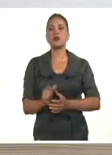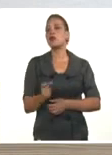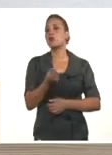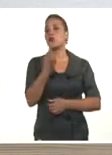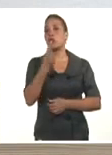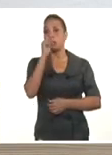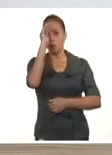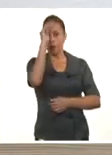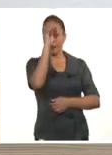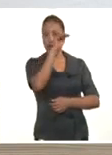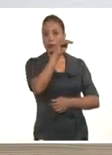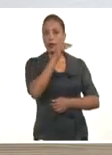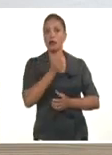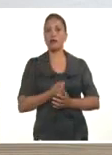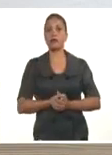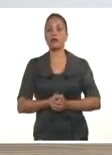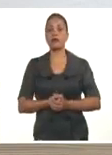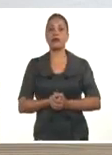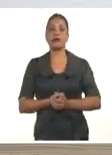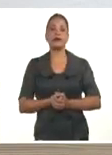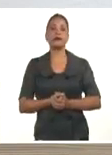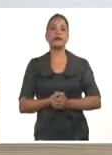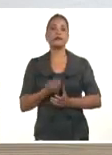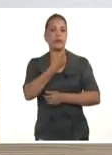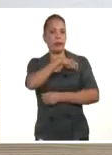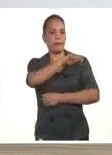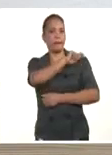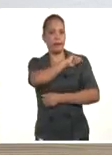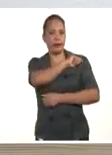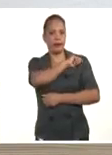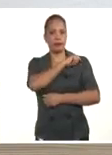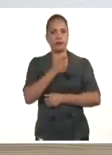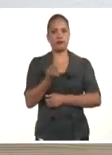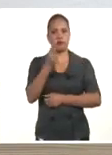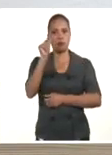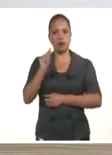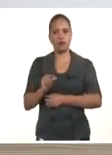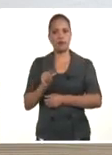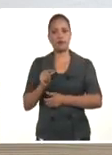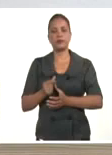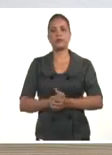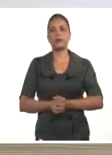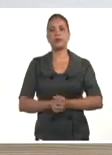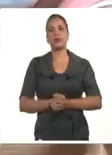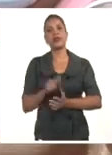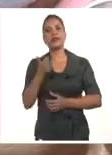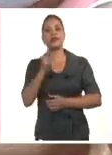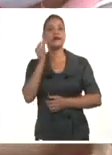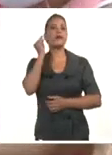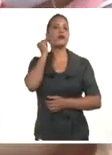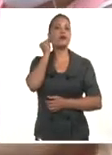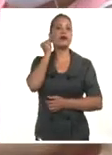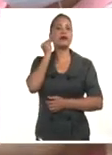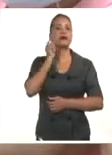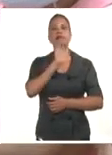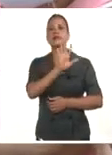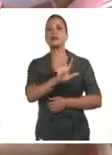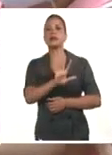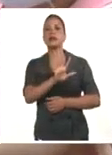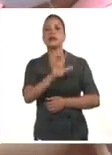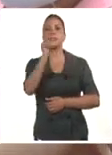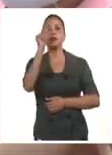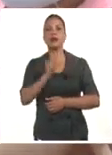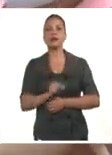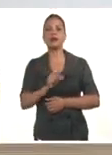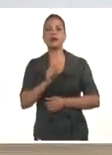paciente hospitalizado de nacionalidad española, 10 femeninas, 5